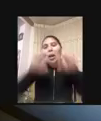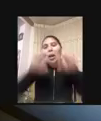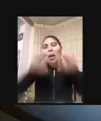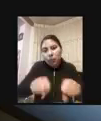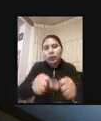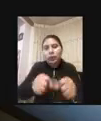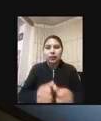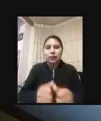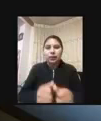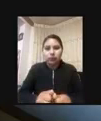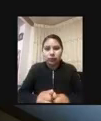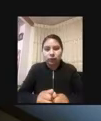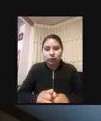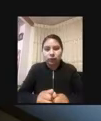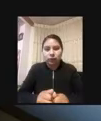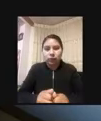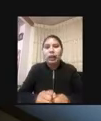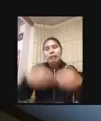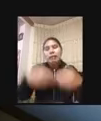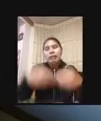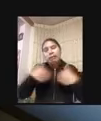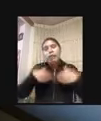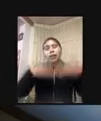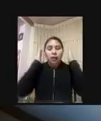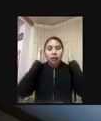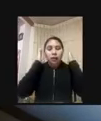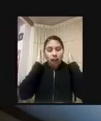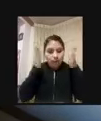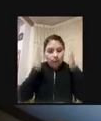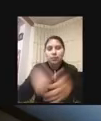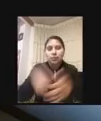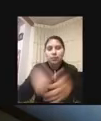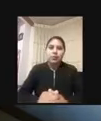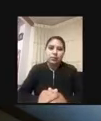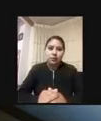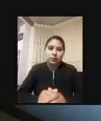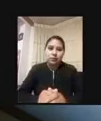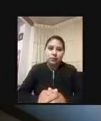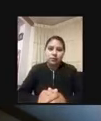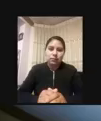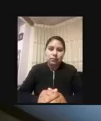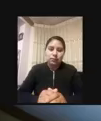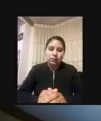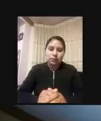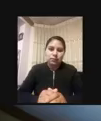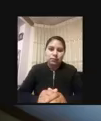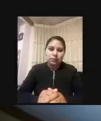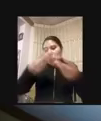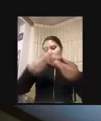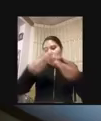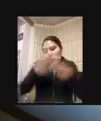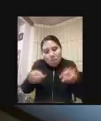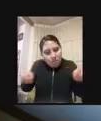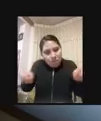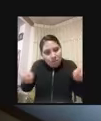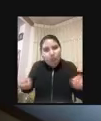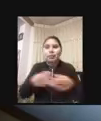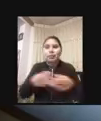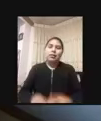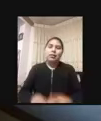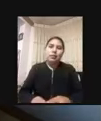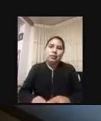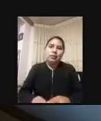ya tengan una atención más concentrada, ¿no? En lo que es los materiales, realizar los materiales, los